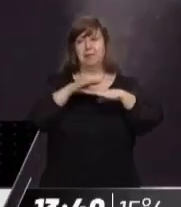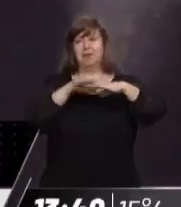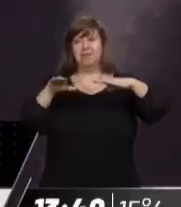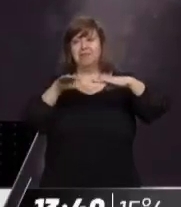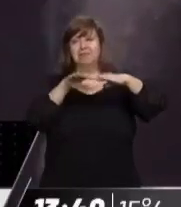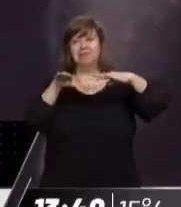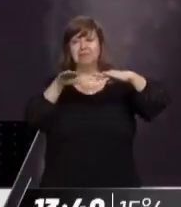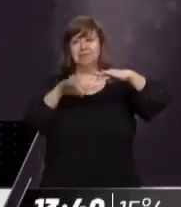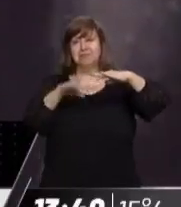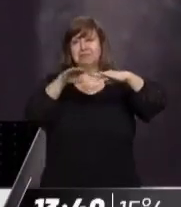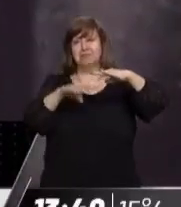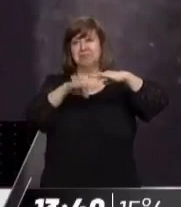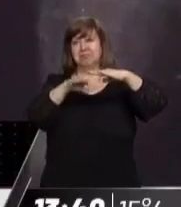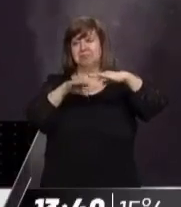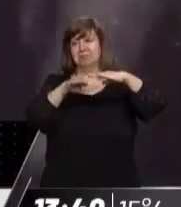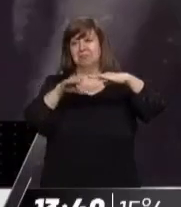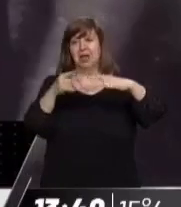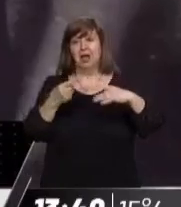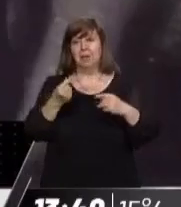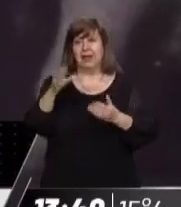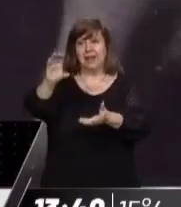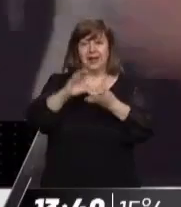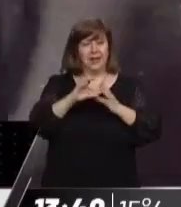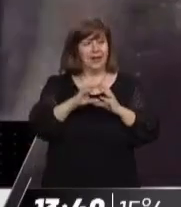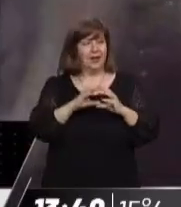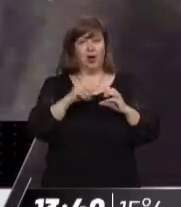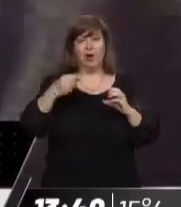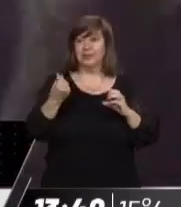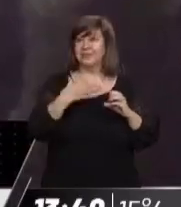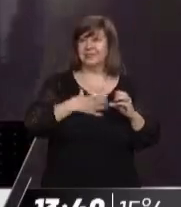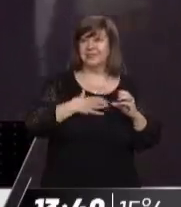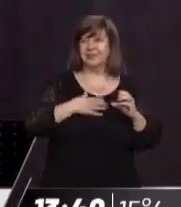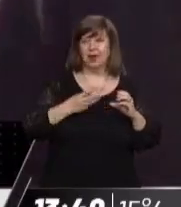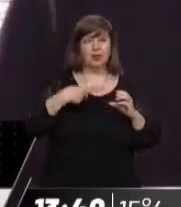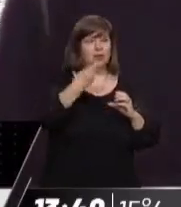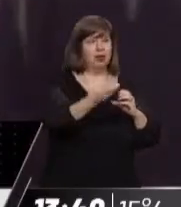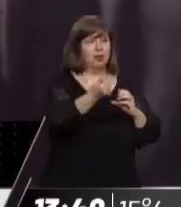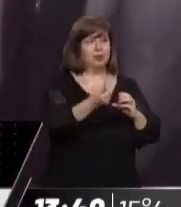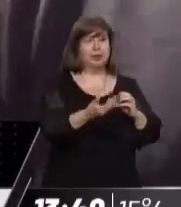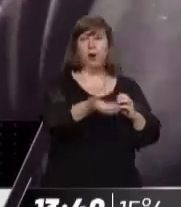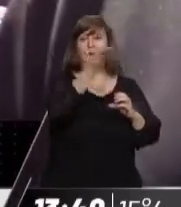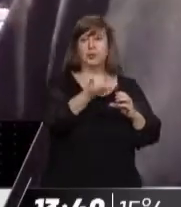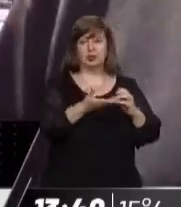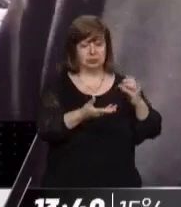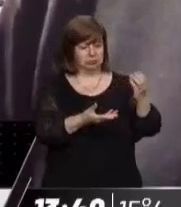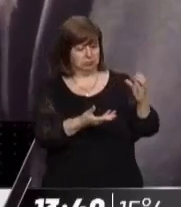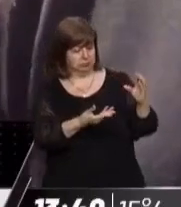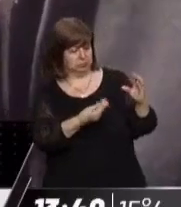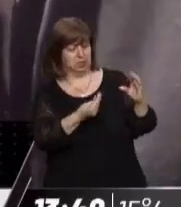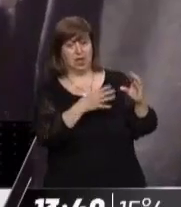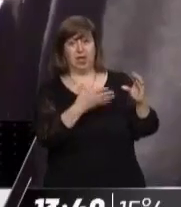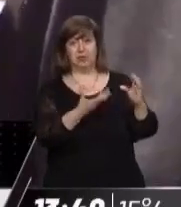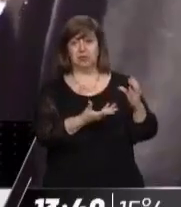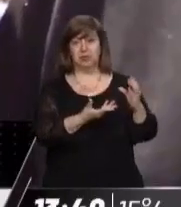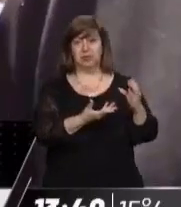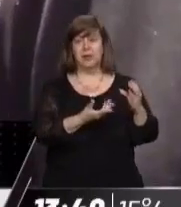dinero y de repente hoy te sirve y al otro día ya vas a comprar algo y ya no te sirvió más. O sea, yo creo que hay